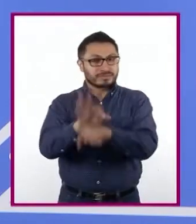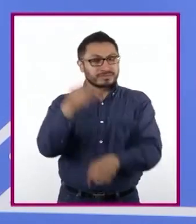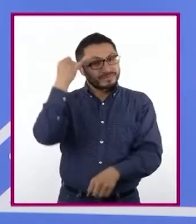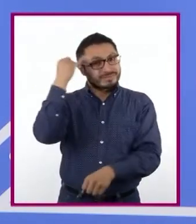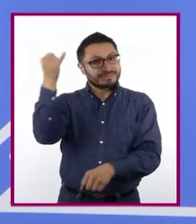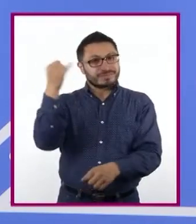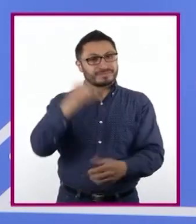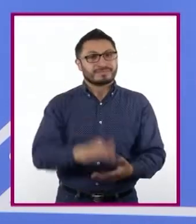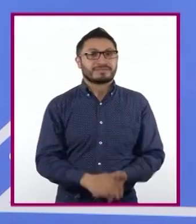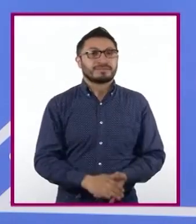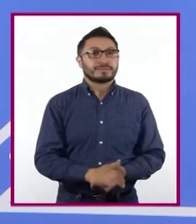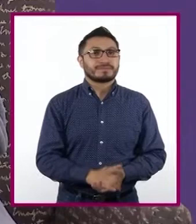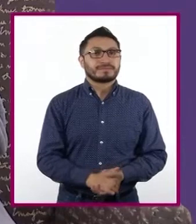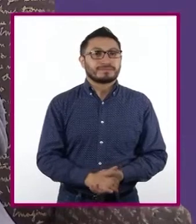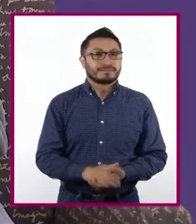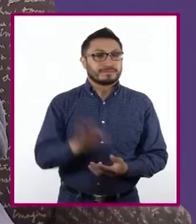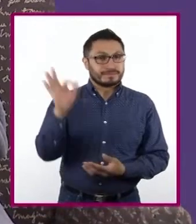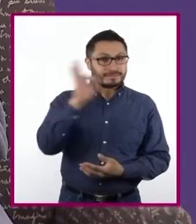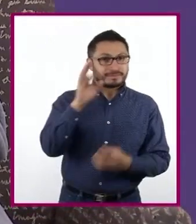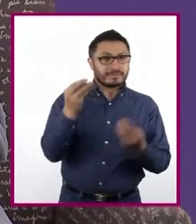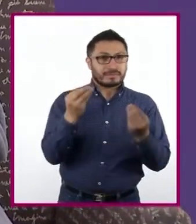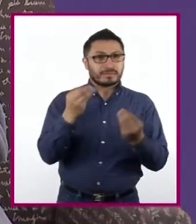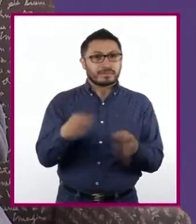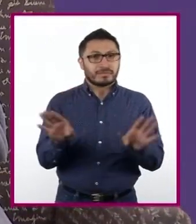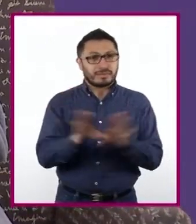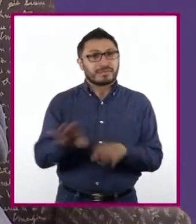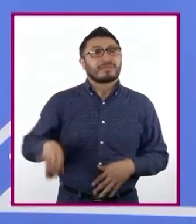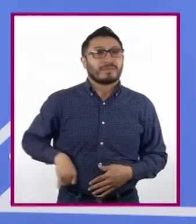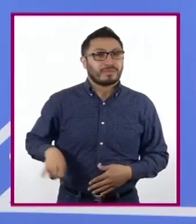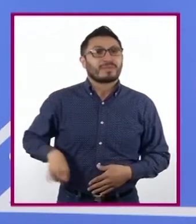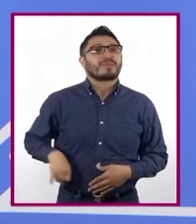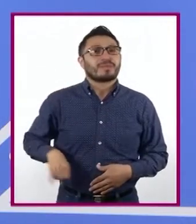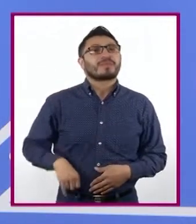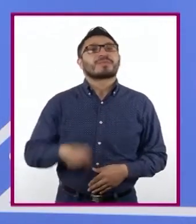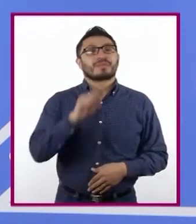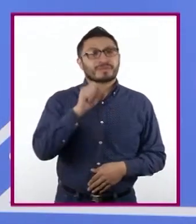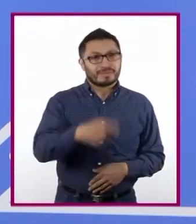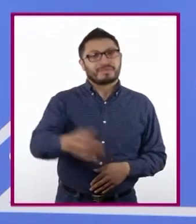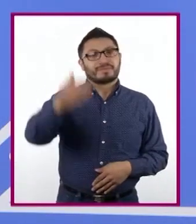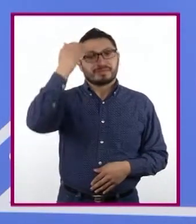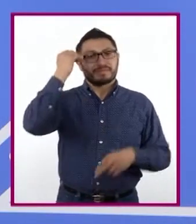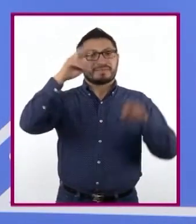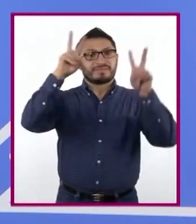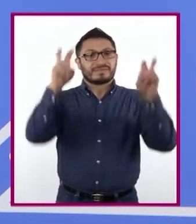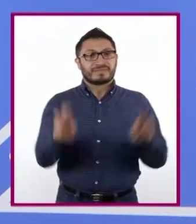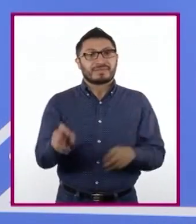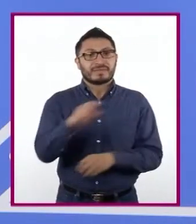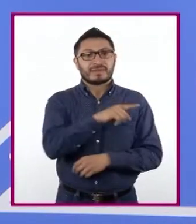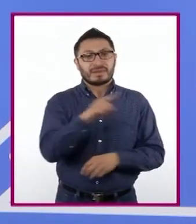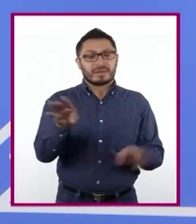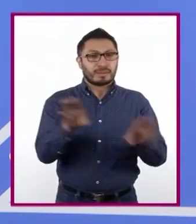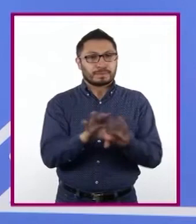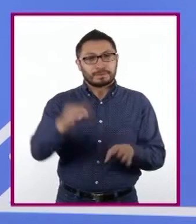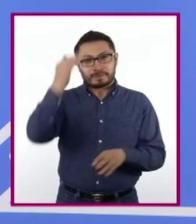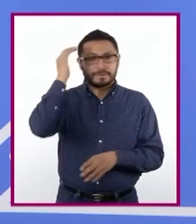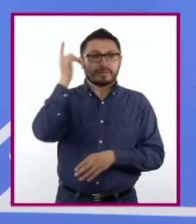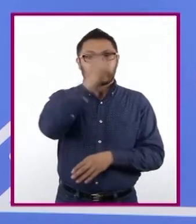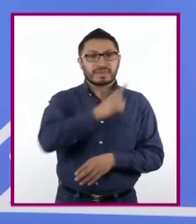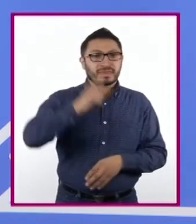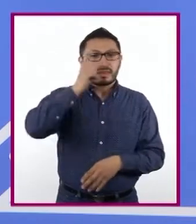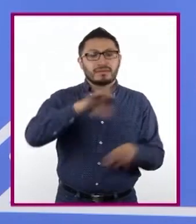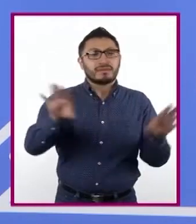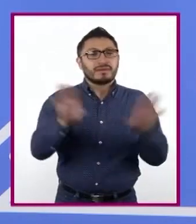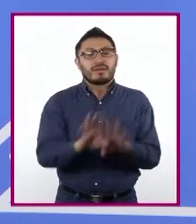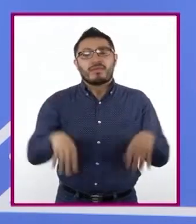ideas. Algunos son muy atractivos. Además de conocer el tema, su dominio del lenguaje